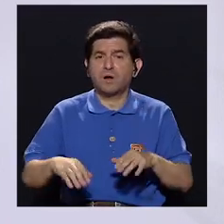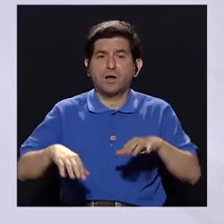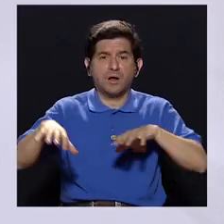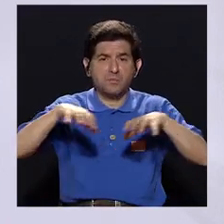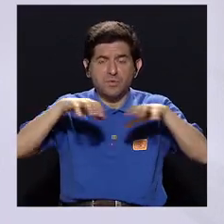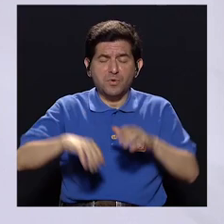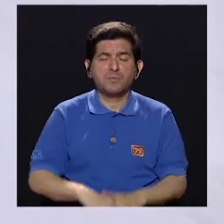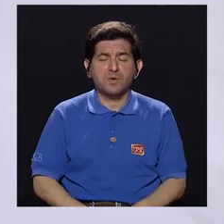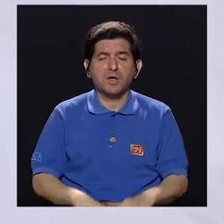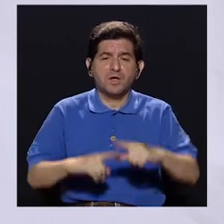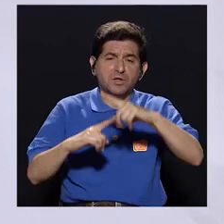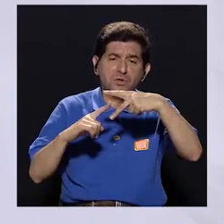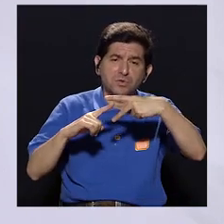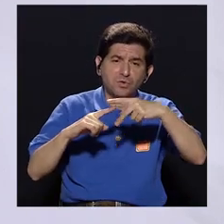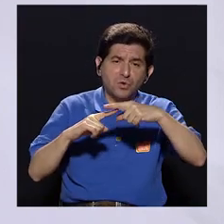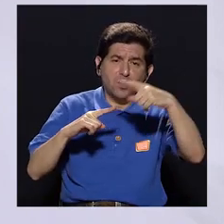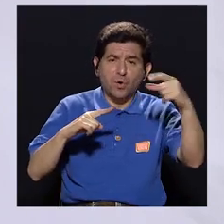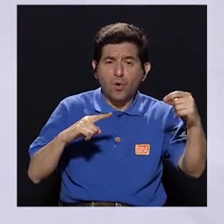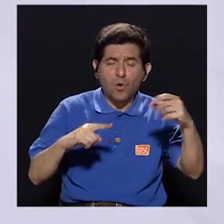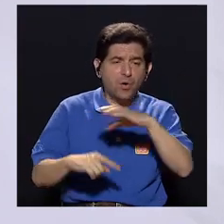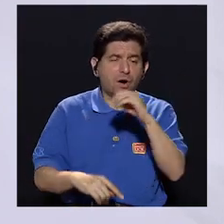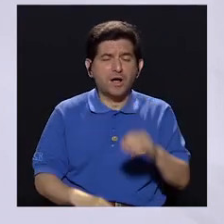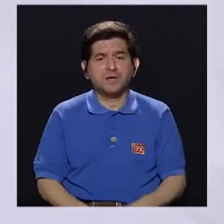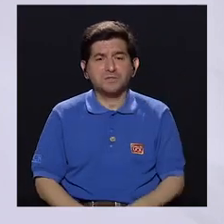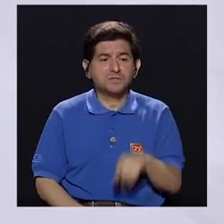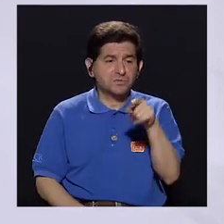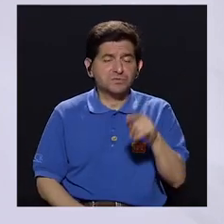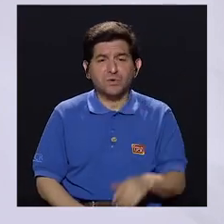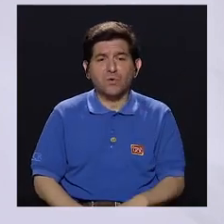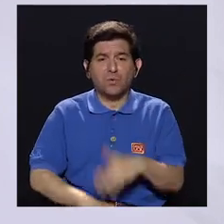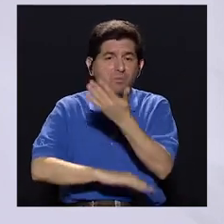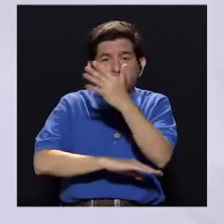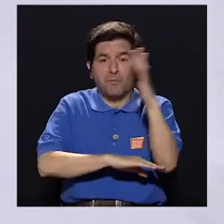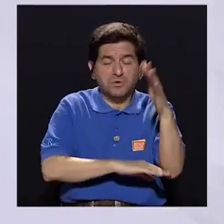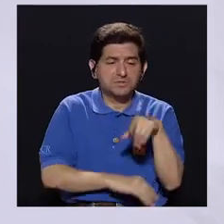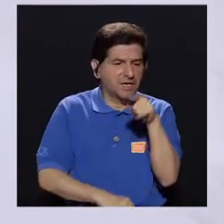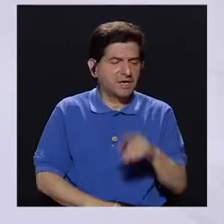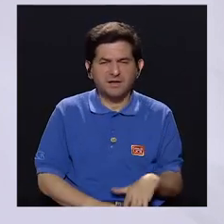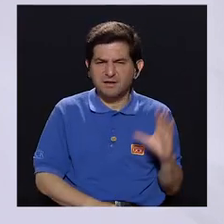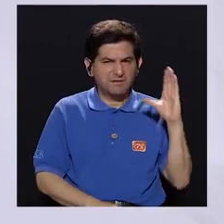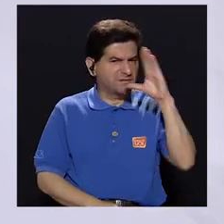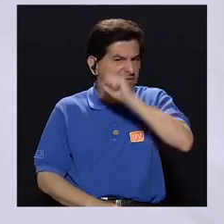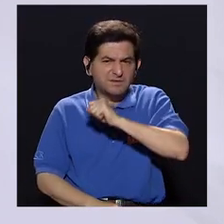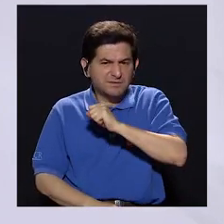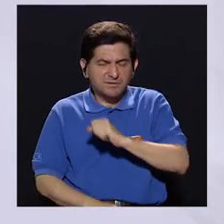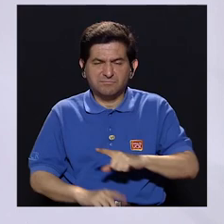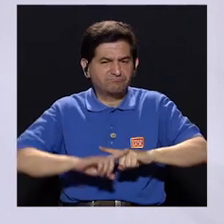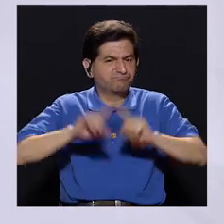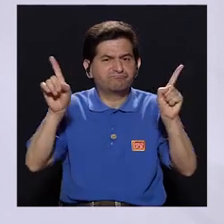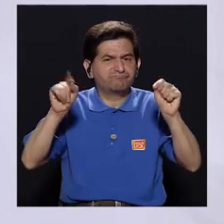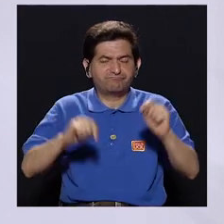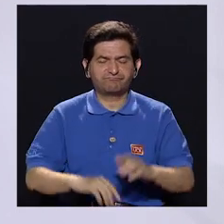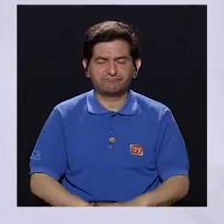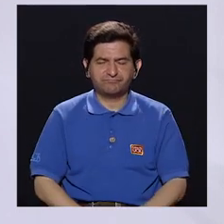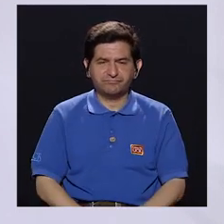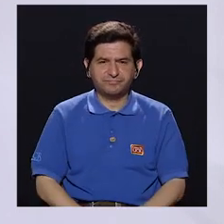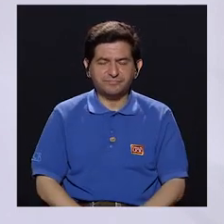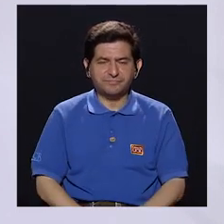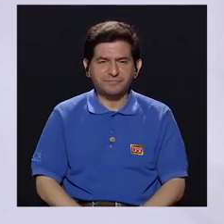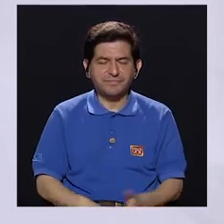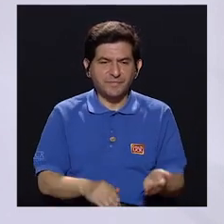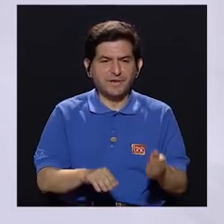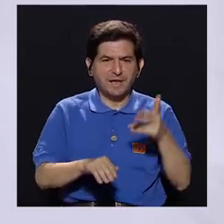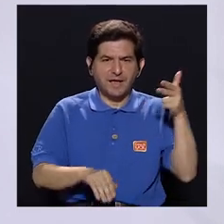hojas o de las mismas flores dentro del del Bosque Entonces él no puede distinguir entre una una cosa y otra entonces las cámaras